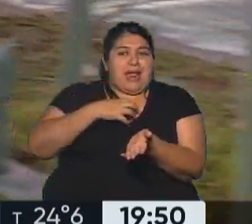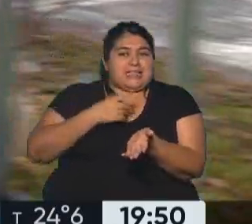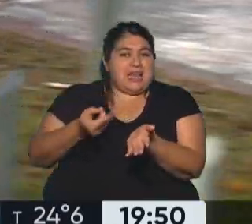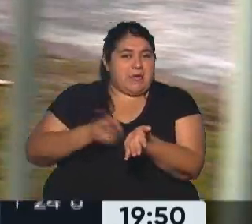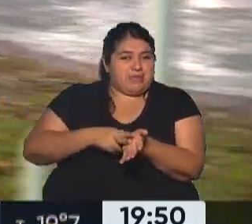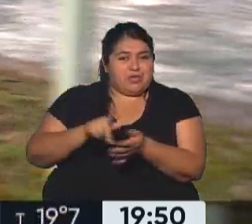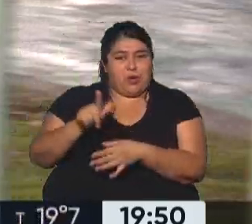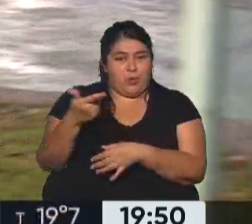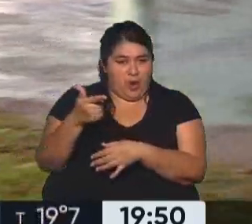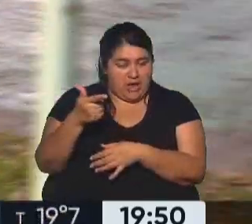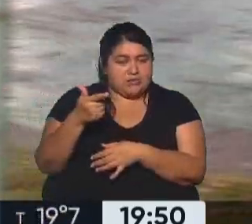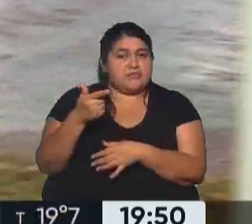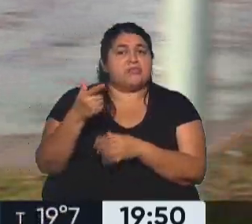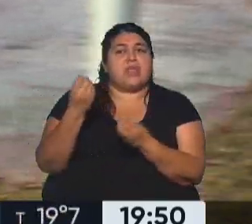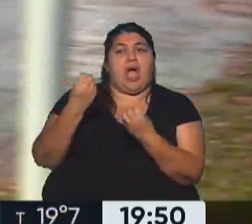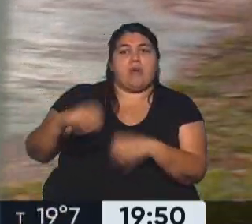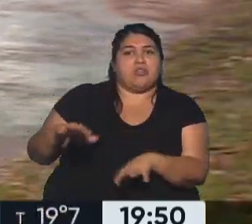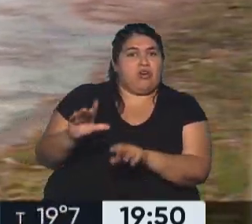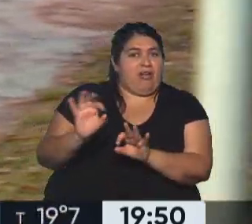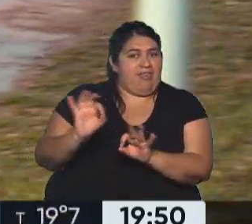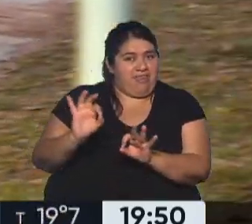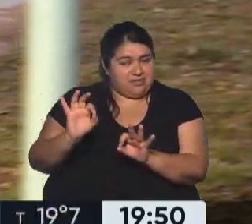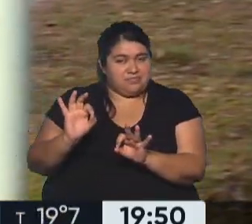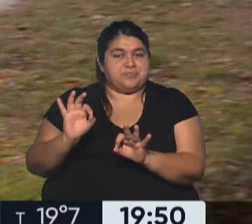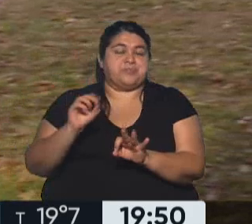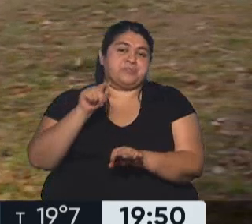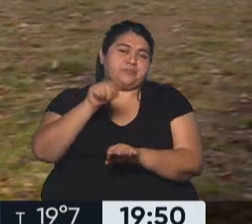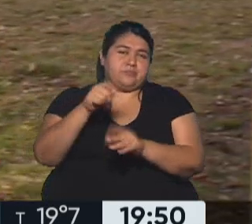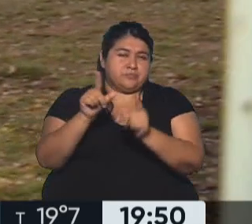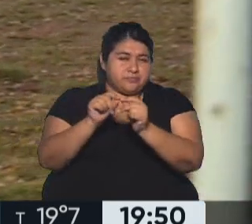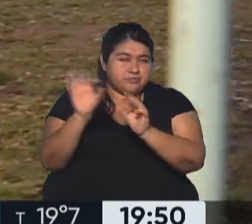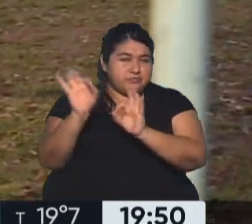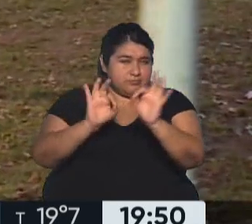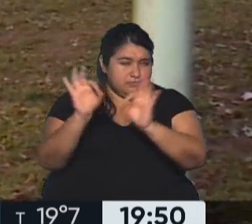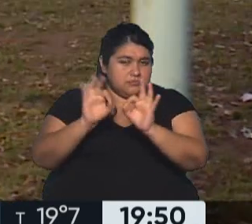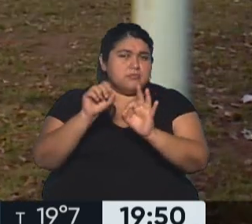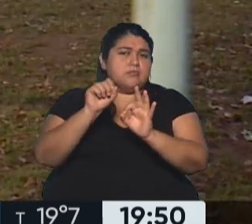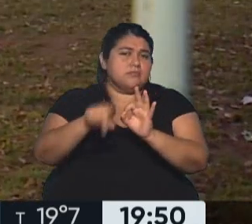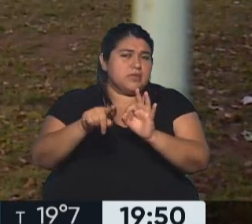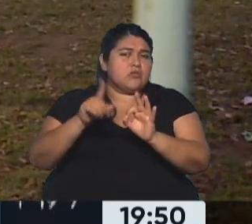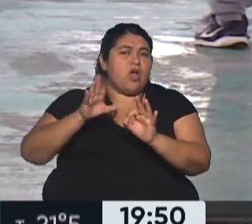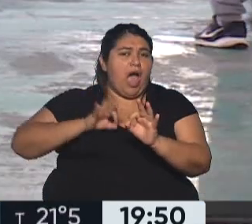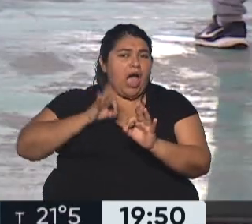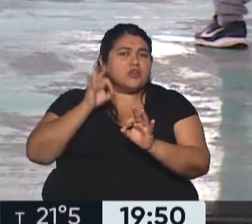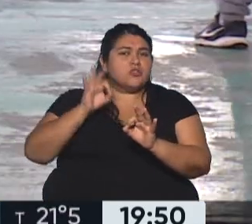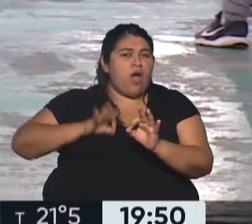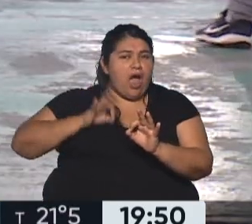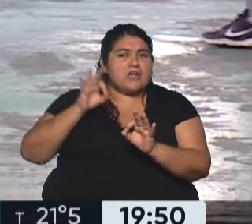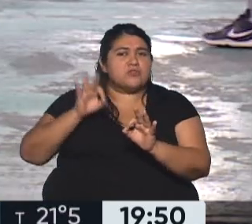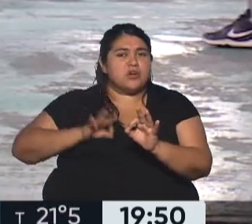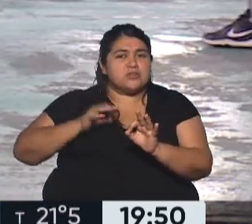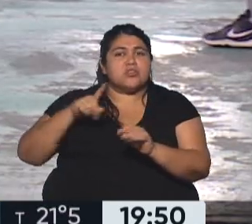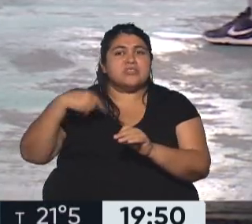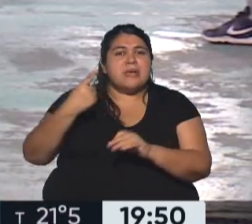tanto, sin haber abandonado? Y esa medición, ese número, siguiéndolo año por año, nos da que de cada